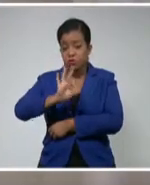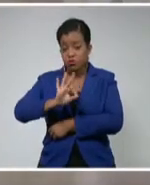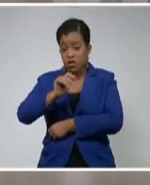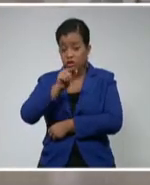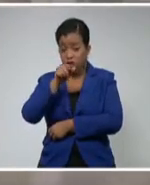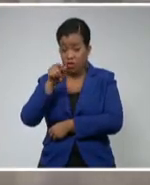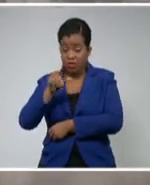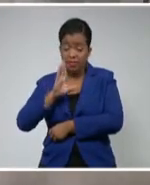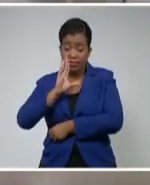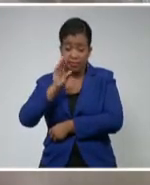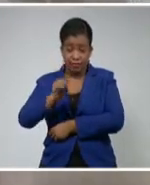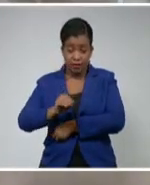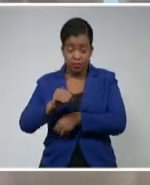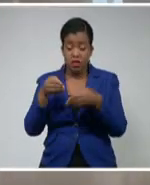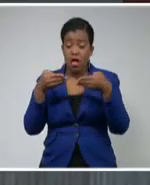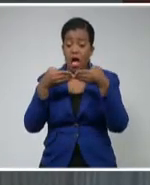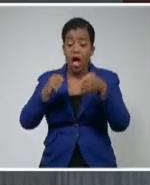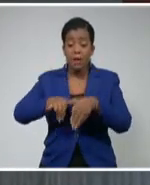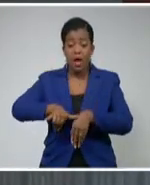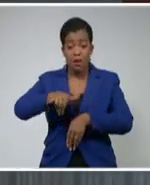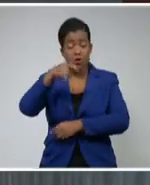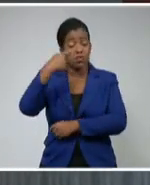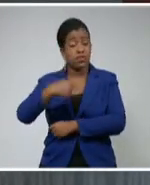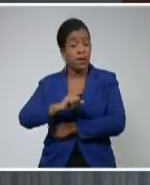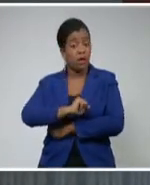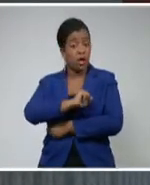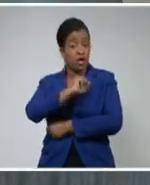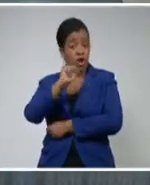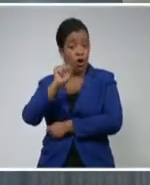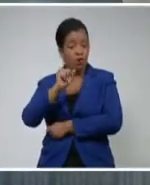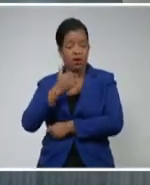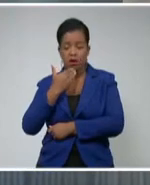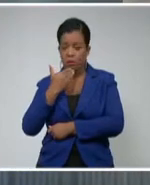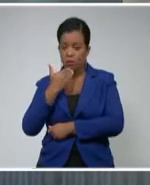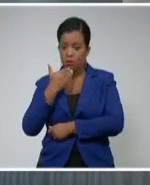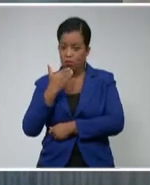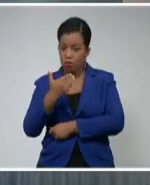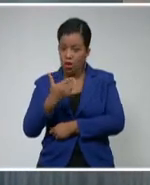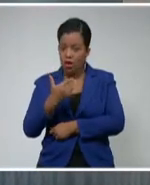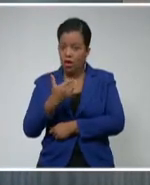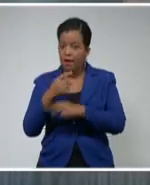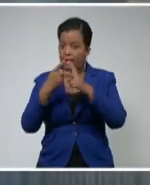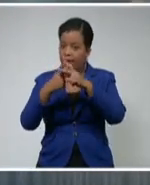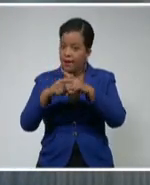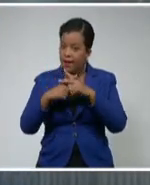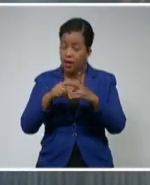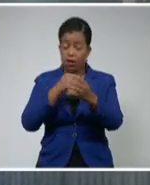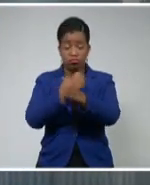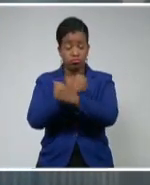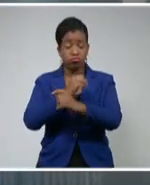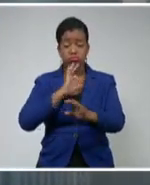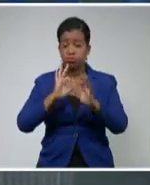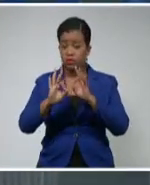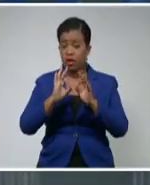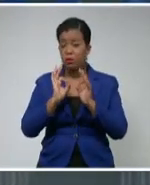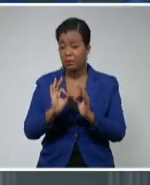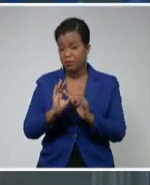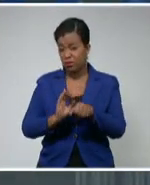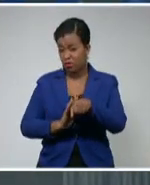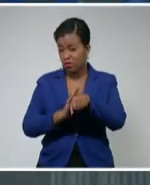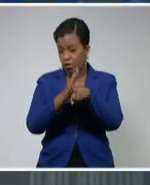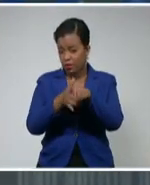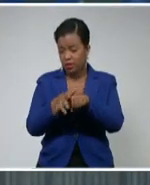las fronteras se debe lograr el equilibrio adecuado entre la gestión de los riesgos del nuevo coronavirus